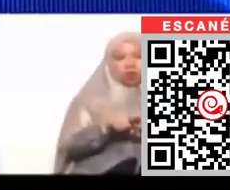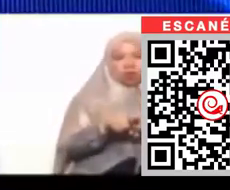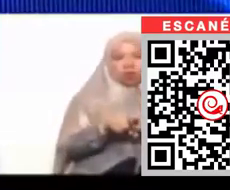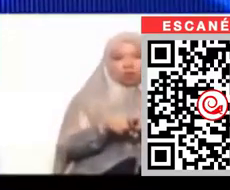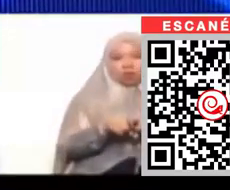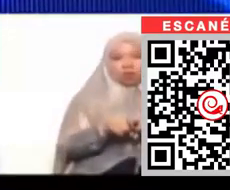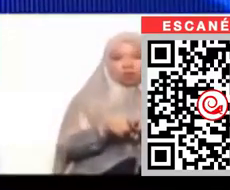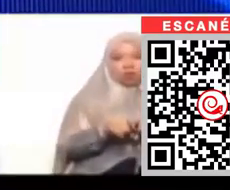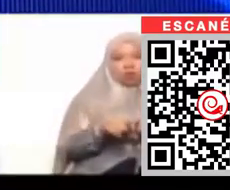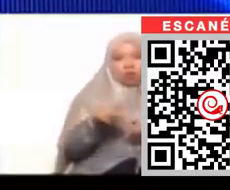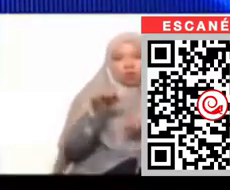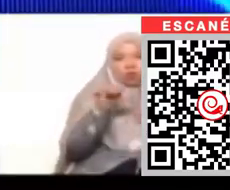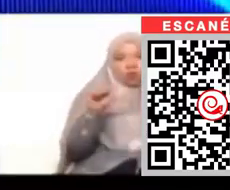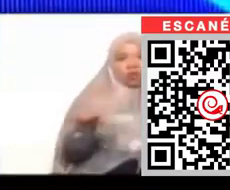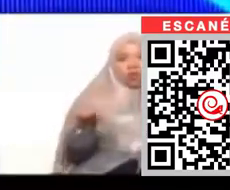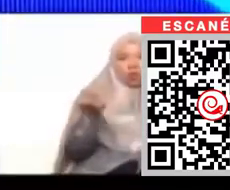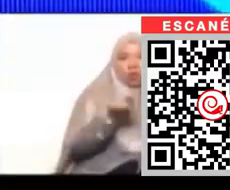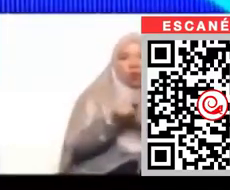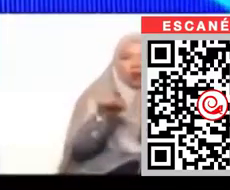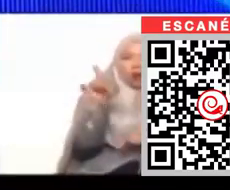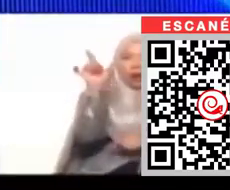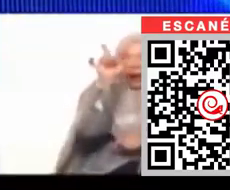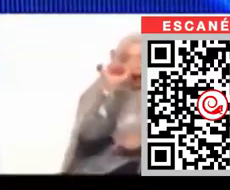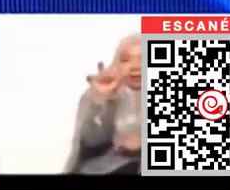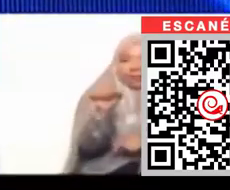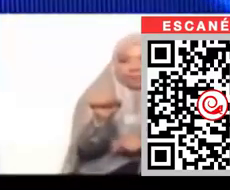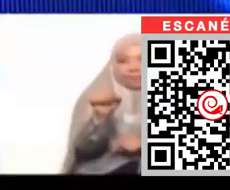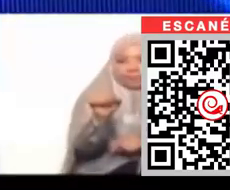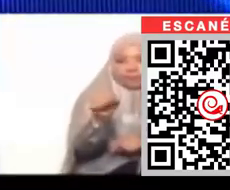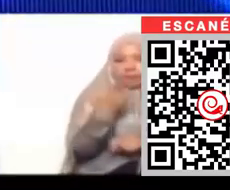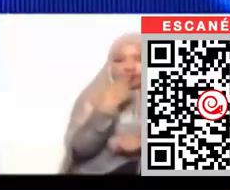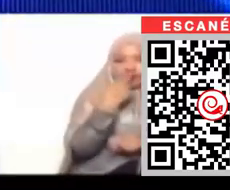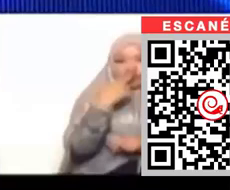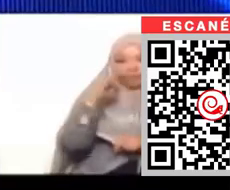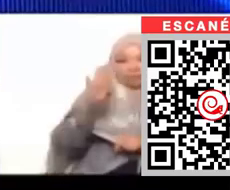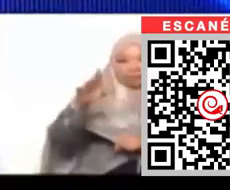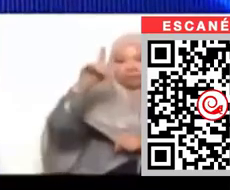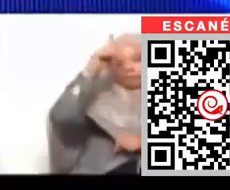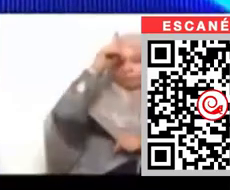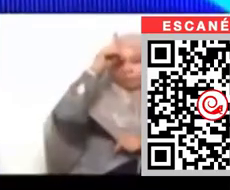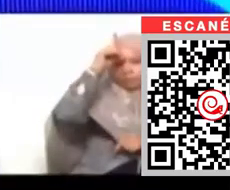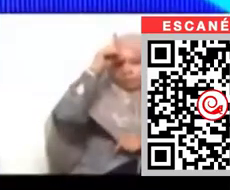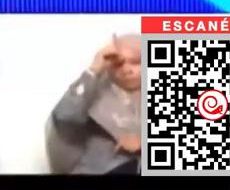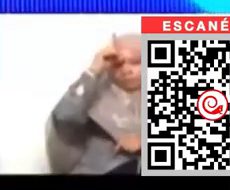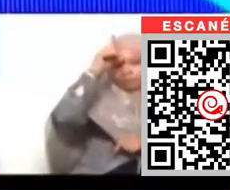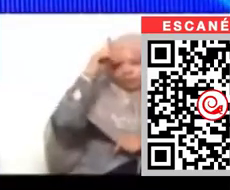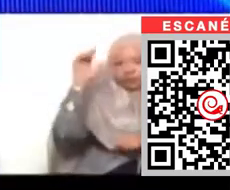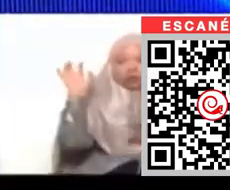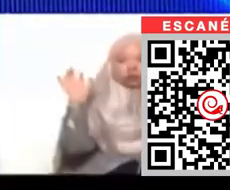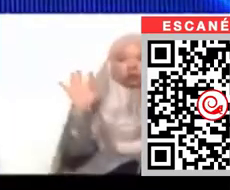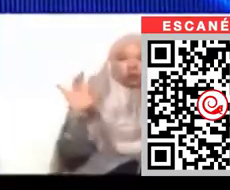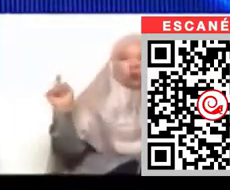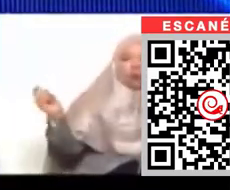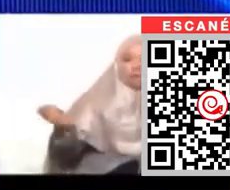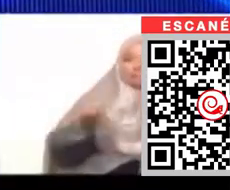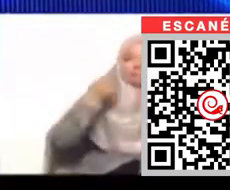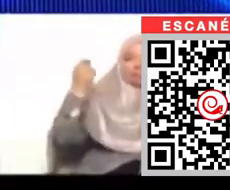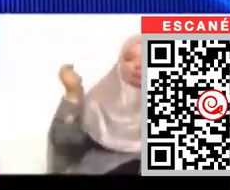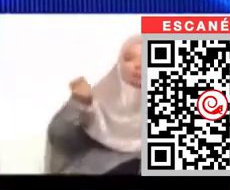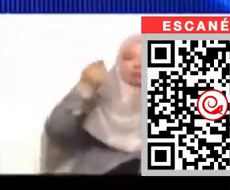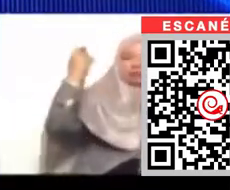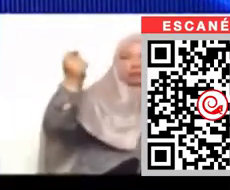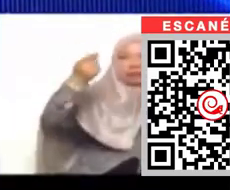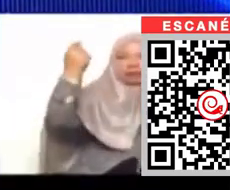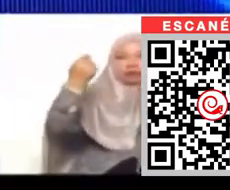con el advenimiento del fascismo en Italia, del nazismo en Alemania. Fue una gran operación de propaganda financiada por